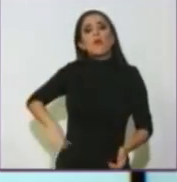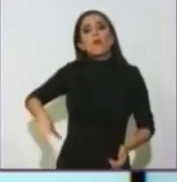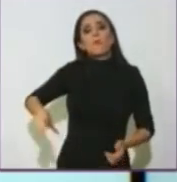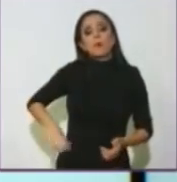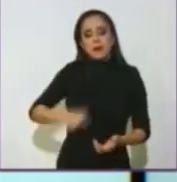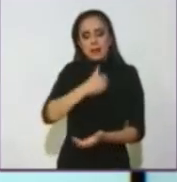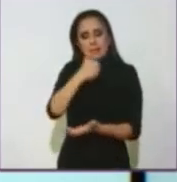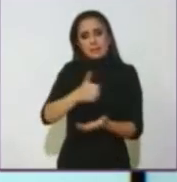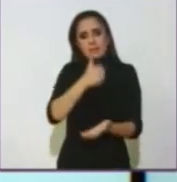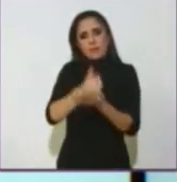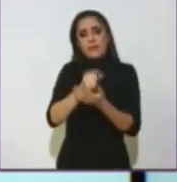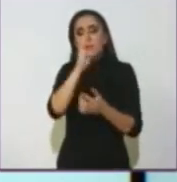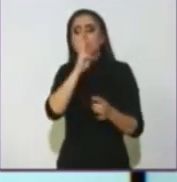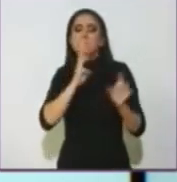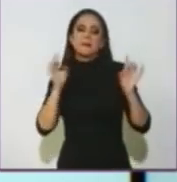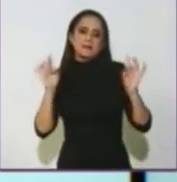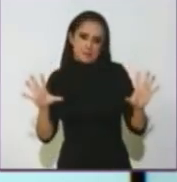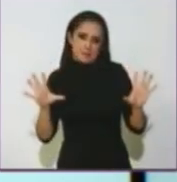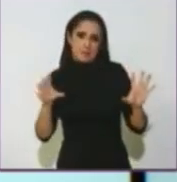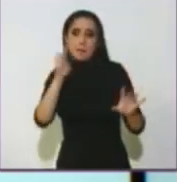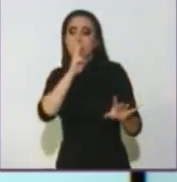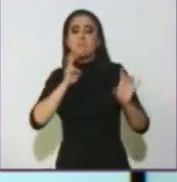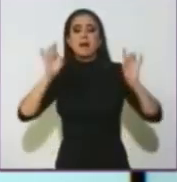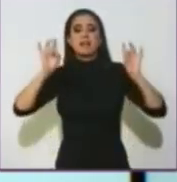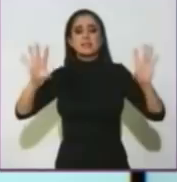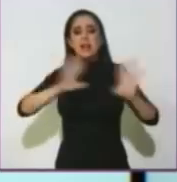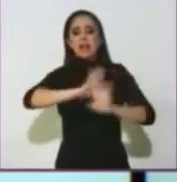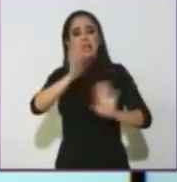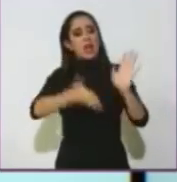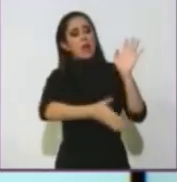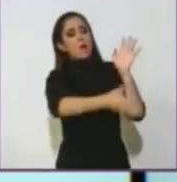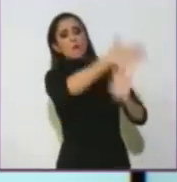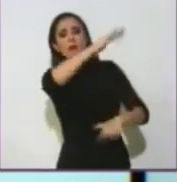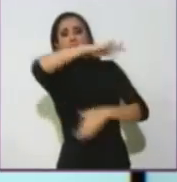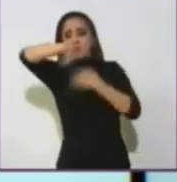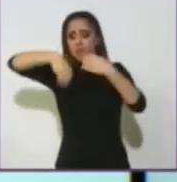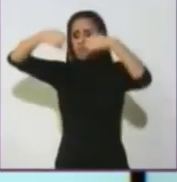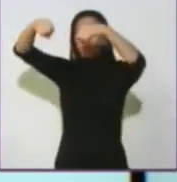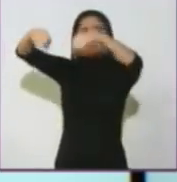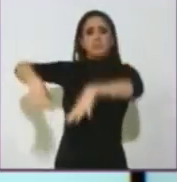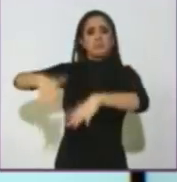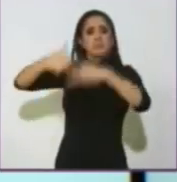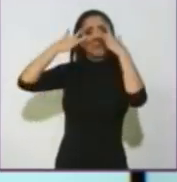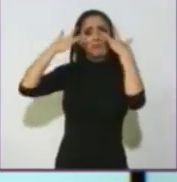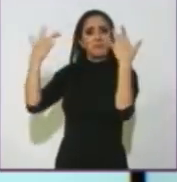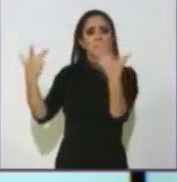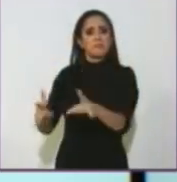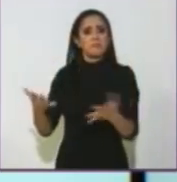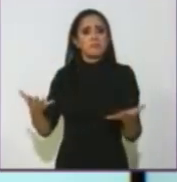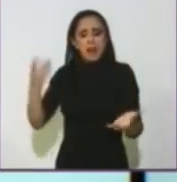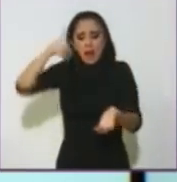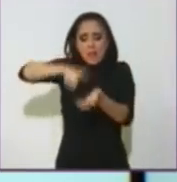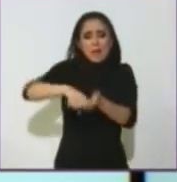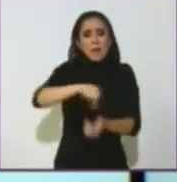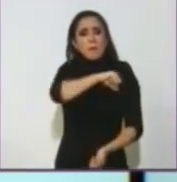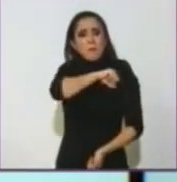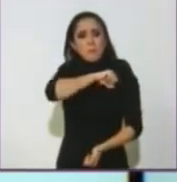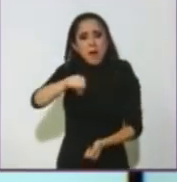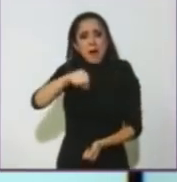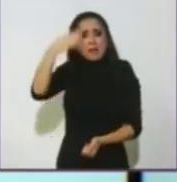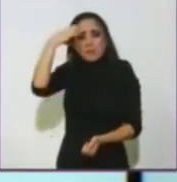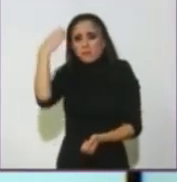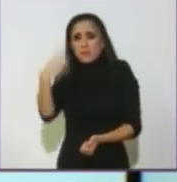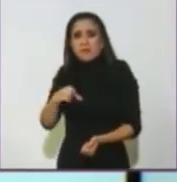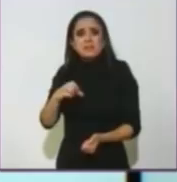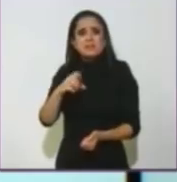mancera ya se fue y dejó todo tirado los volúmenes de incremento de los delitos son inusitados